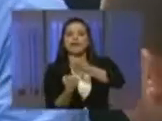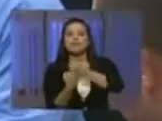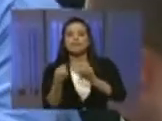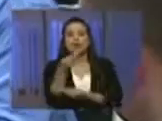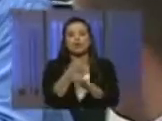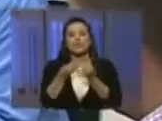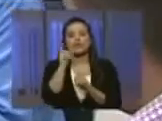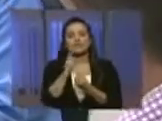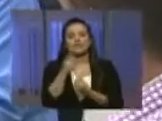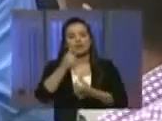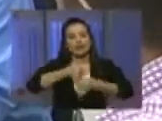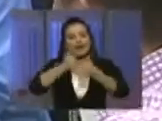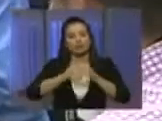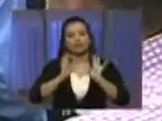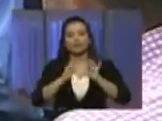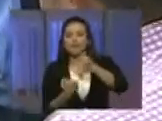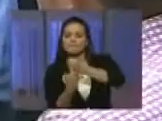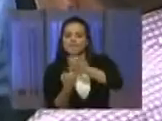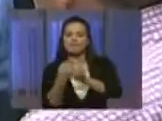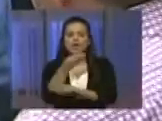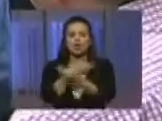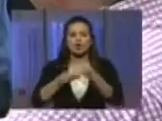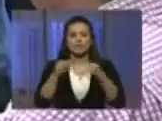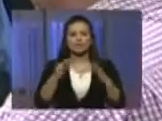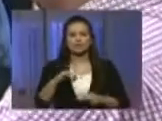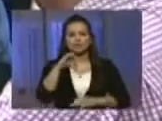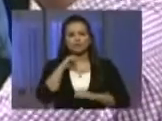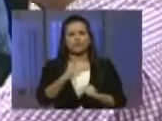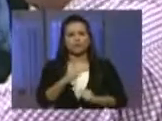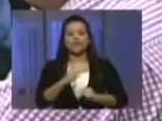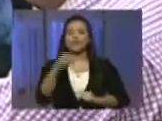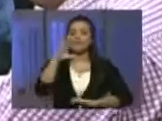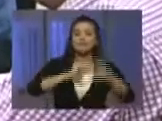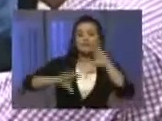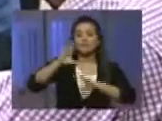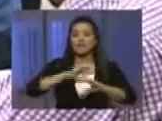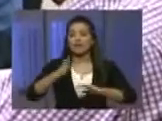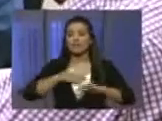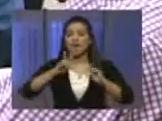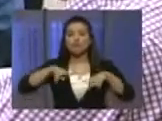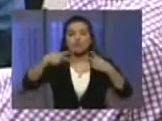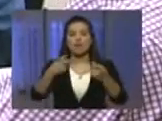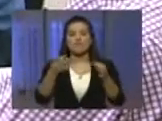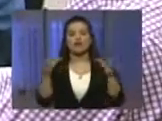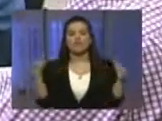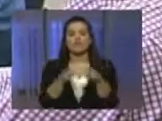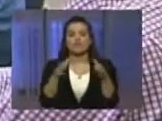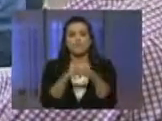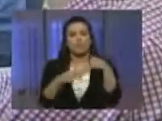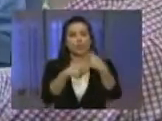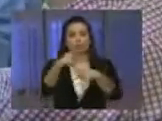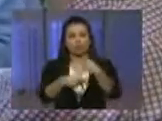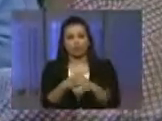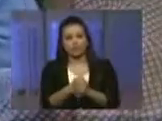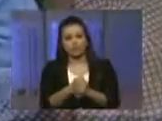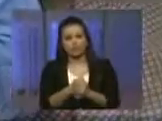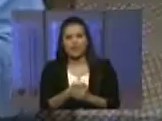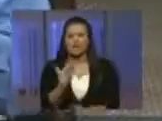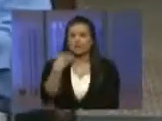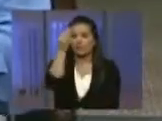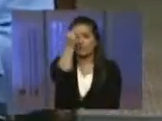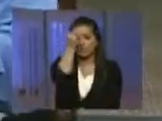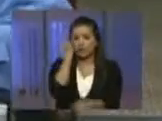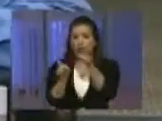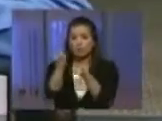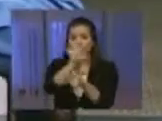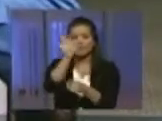económicas sólidas las bases tecnológicas científicas de una nuevas fuerzas productivas quizás hay países como china